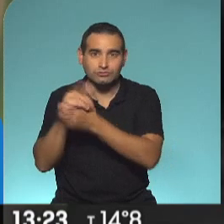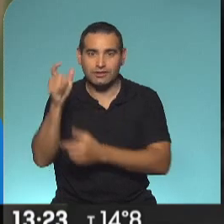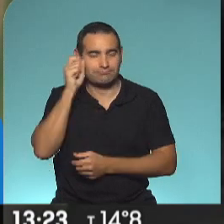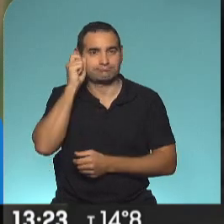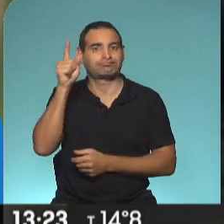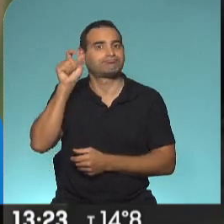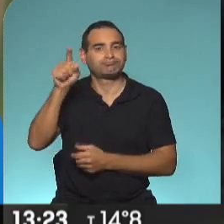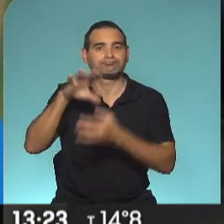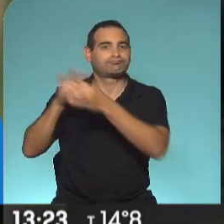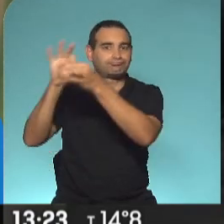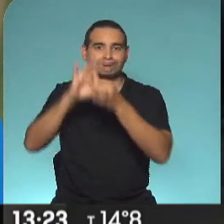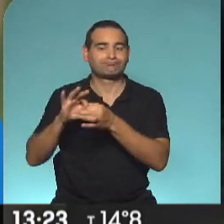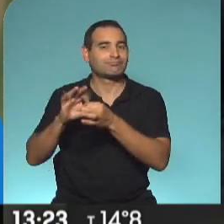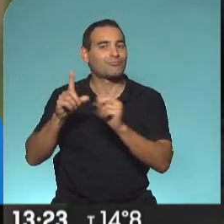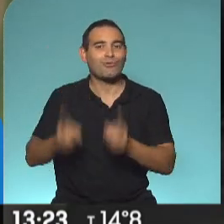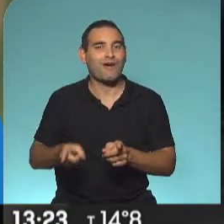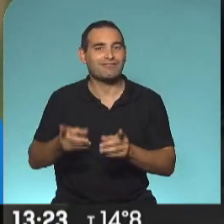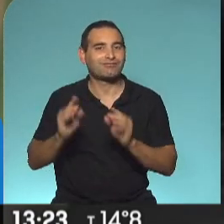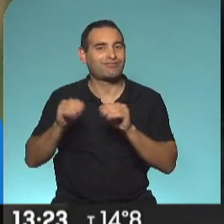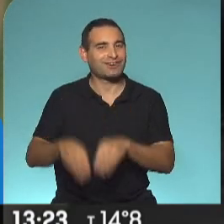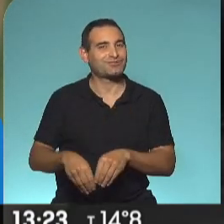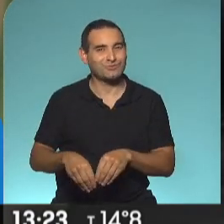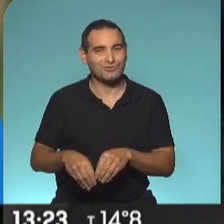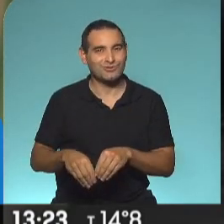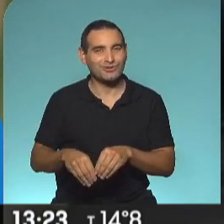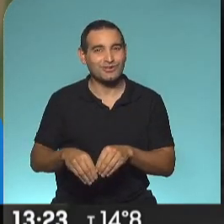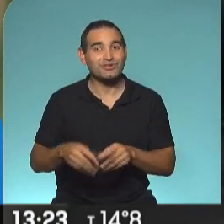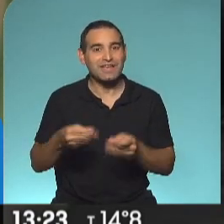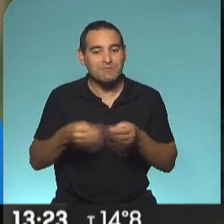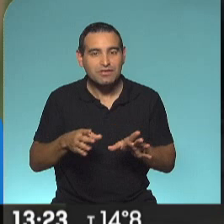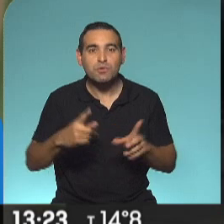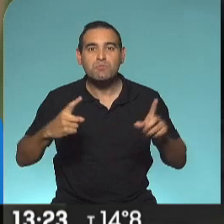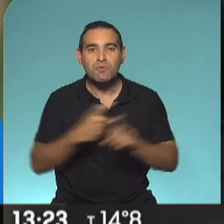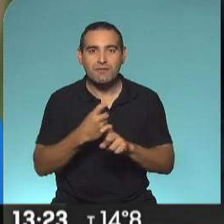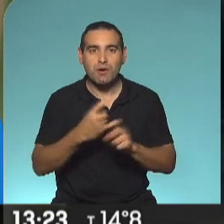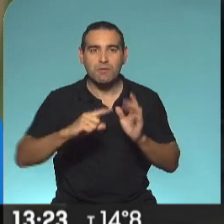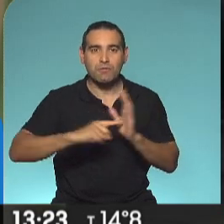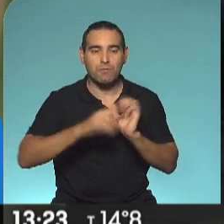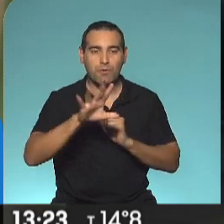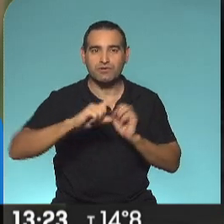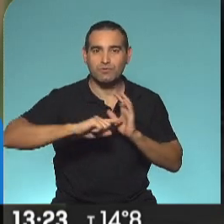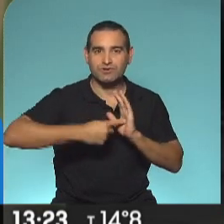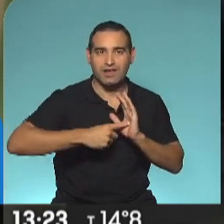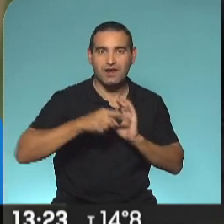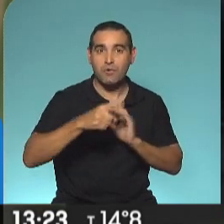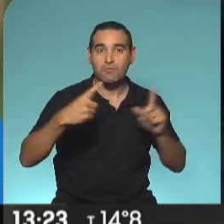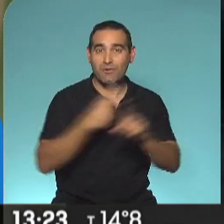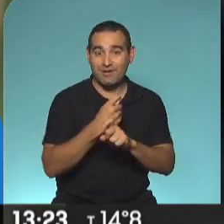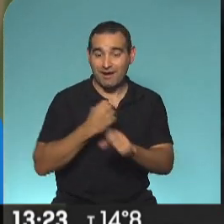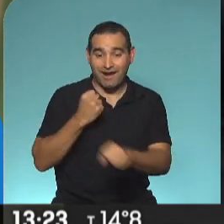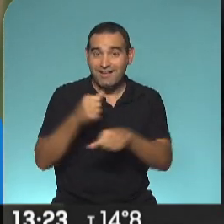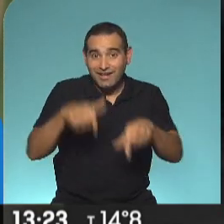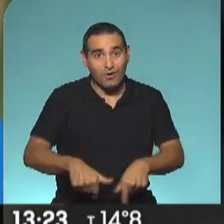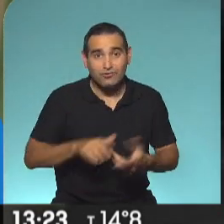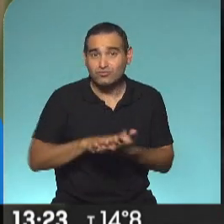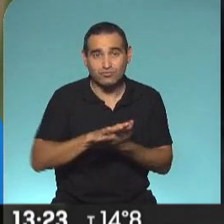Alfonsín falló y empezó a generar un problema estructural en la provincia de Buenos Aires que hasta el día de hoy no